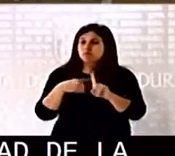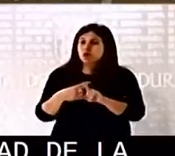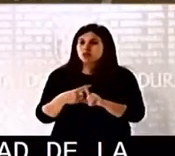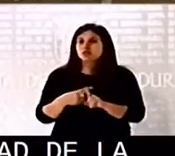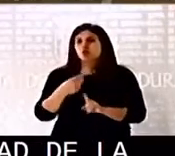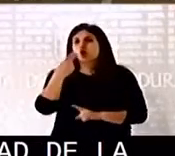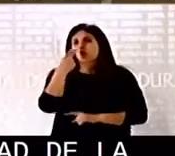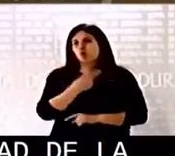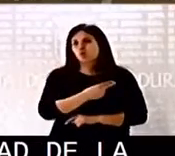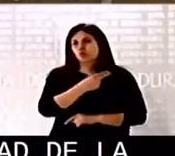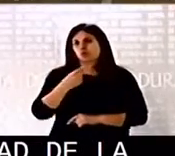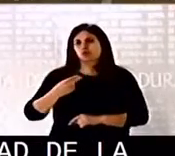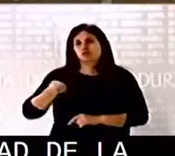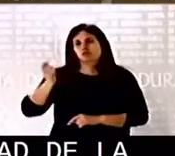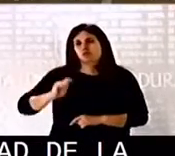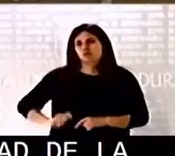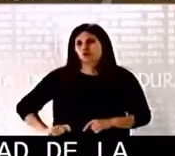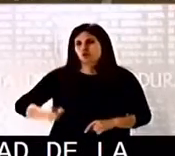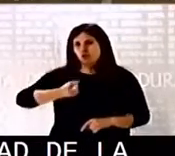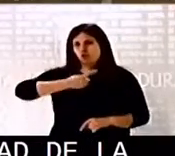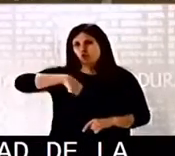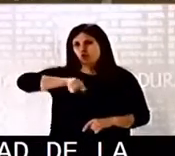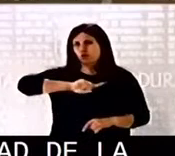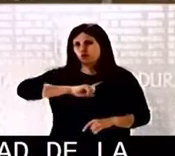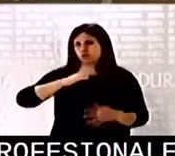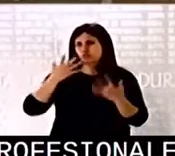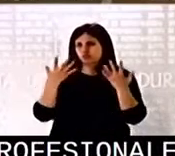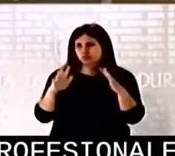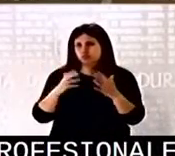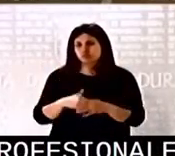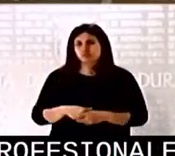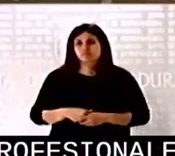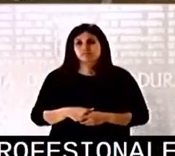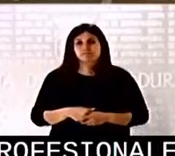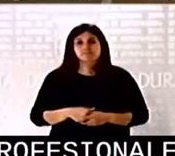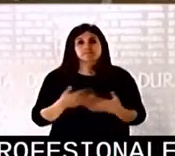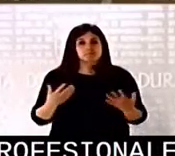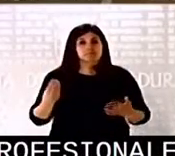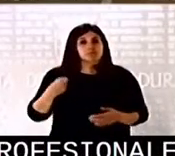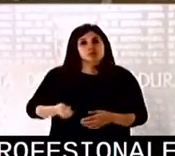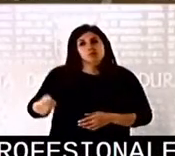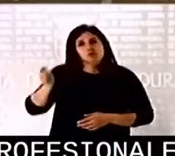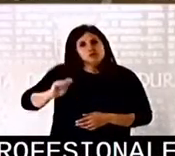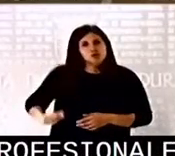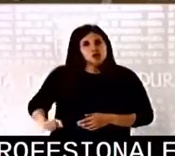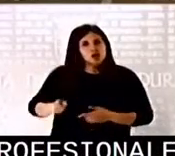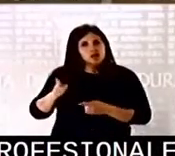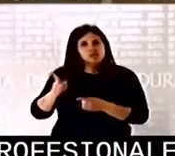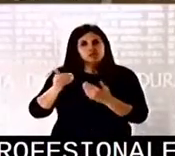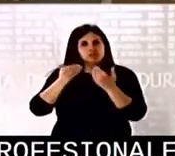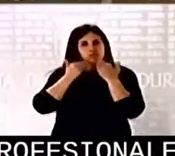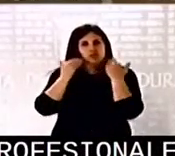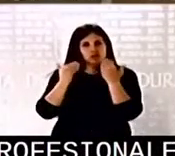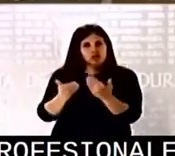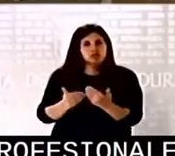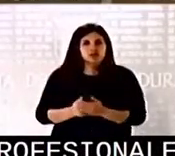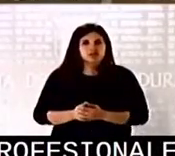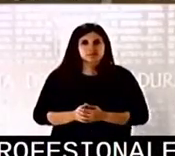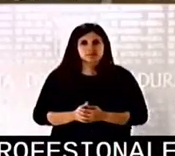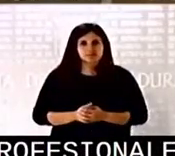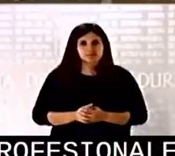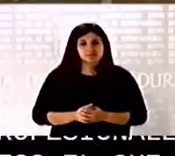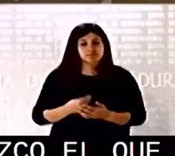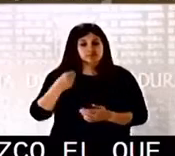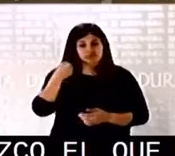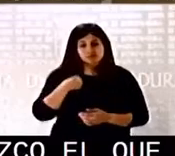nuestros profesionales, a los cuales, evidentemente, se lo agradezco. El que las